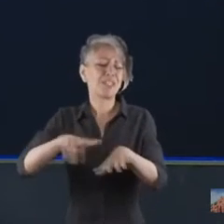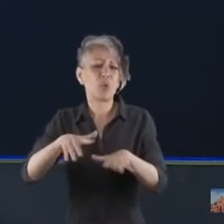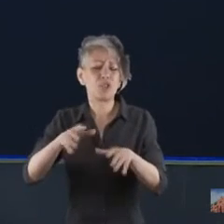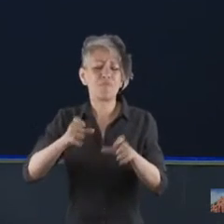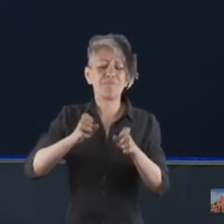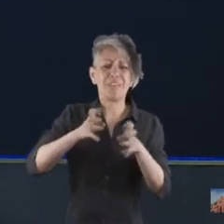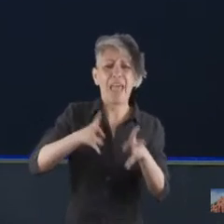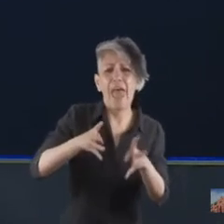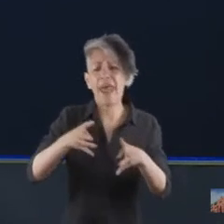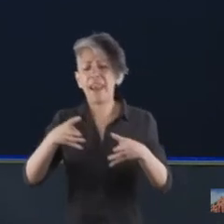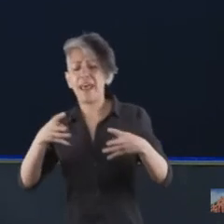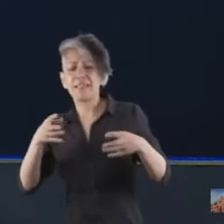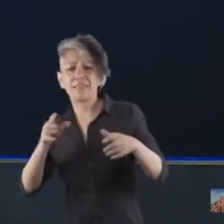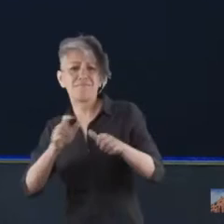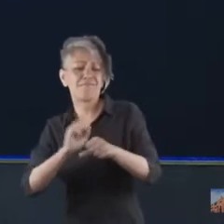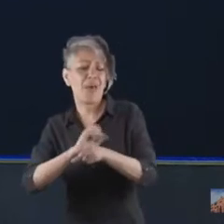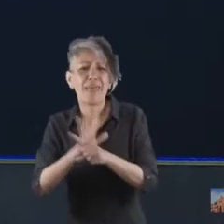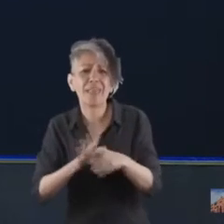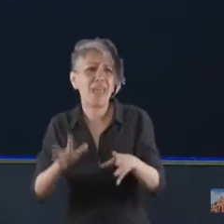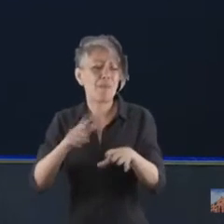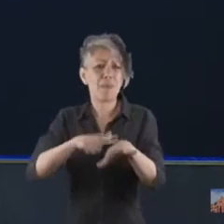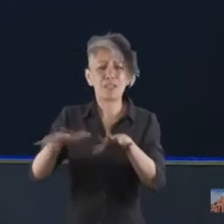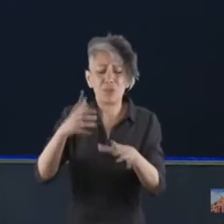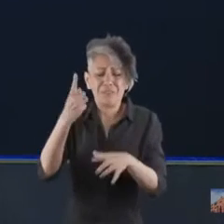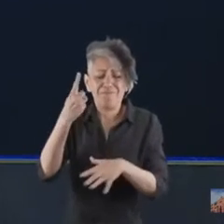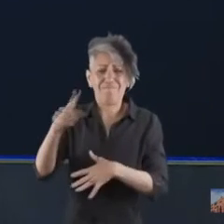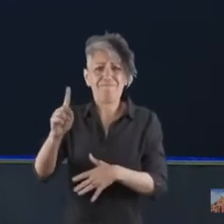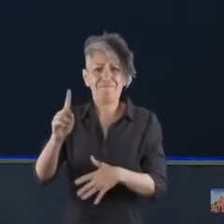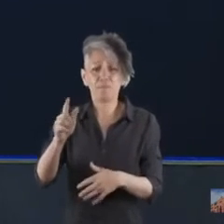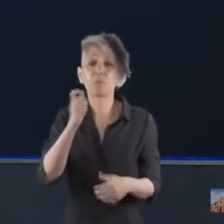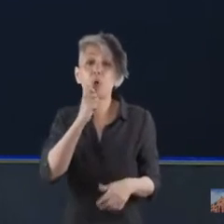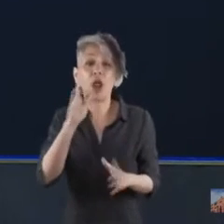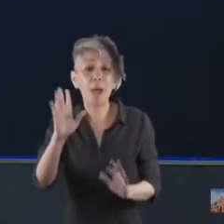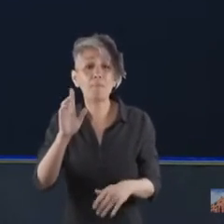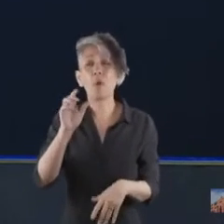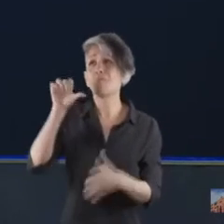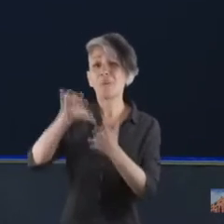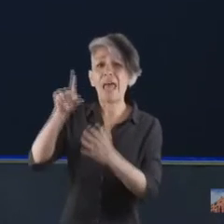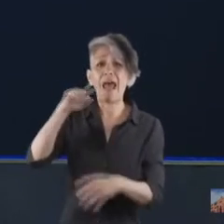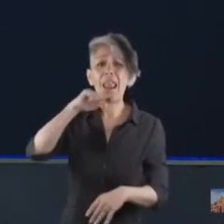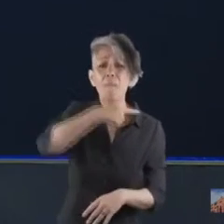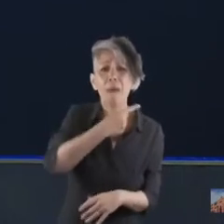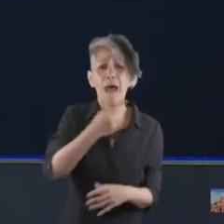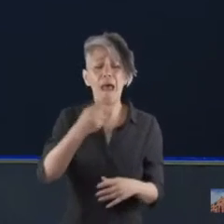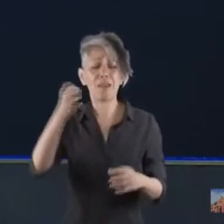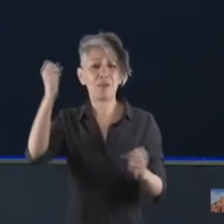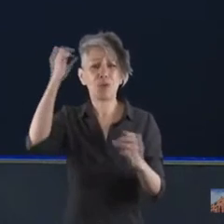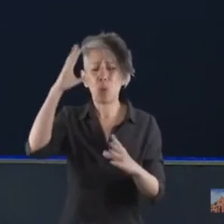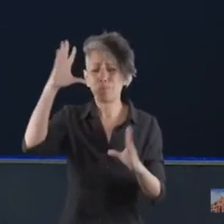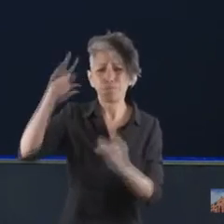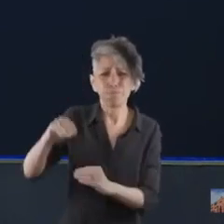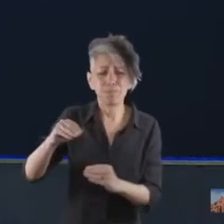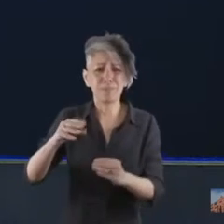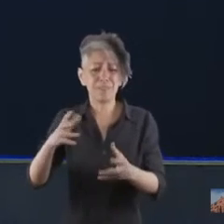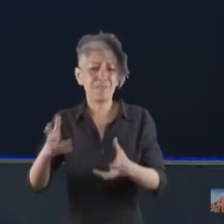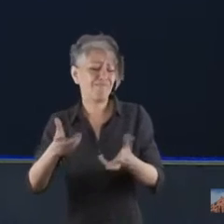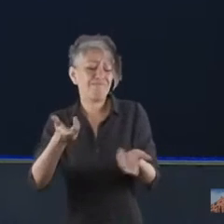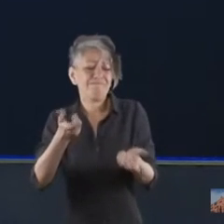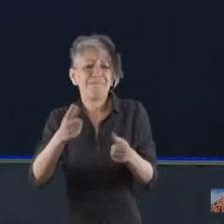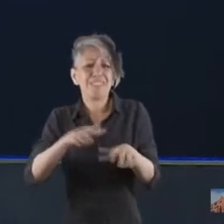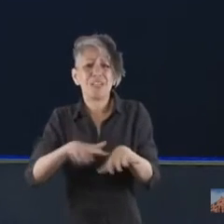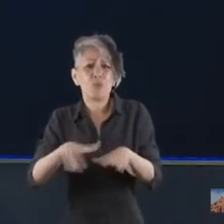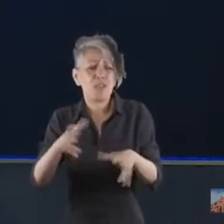vive situaciones impensadas ver a países como alemania apagando las luces o quemando leña o cerrando